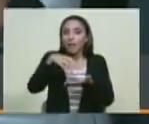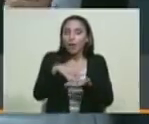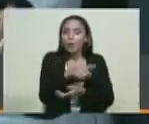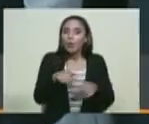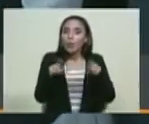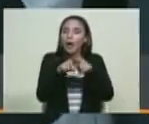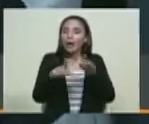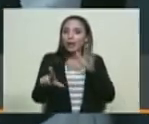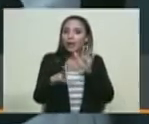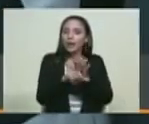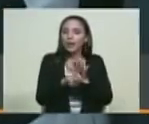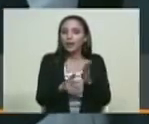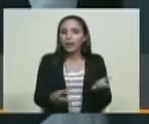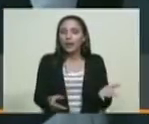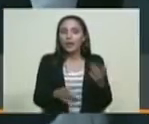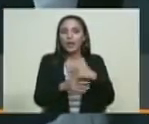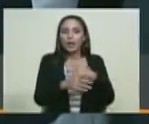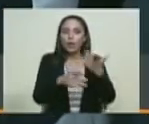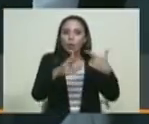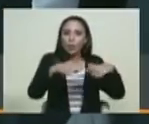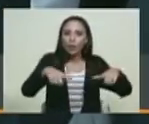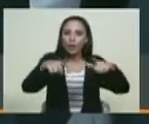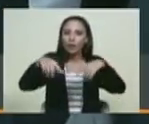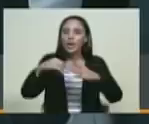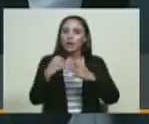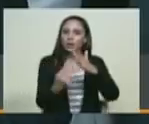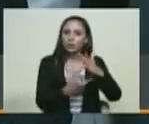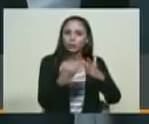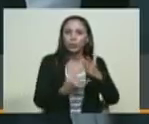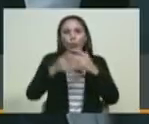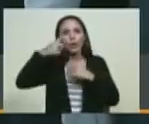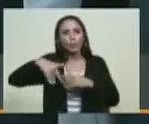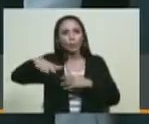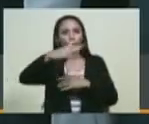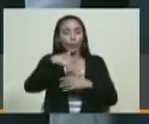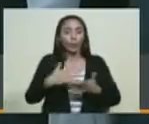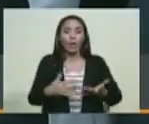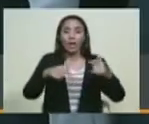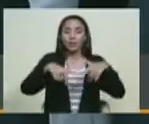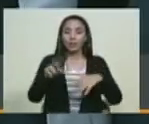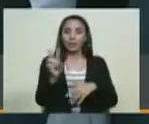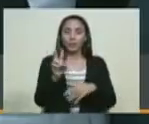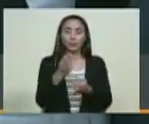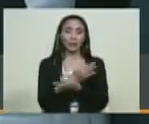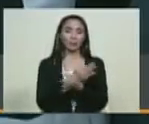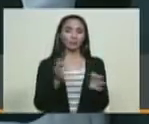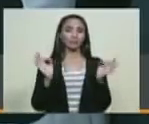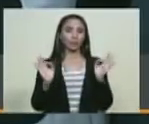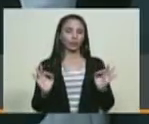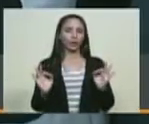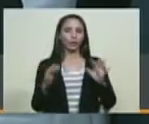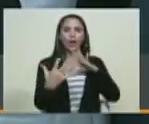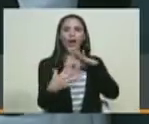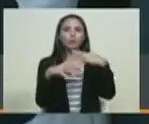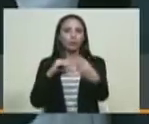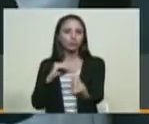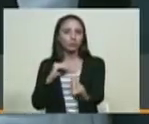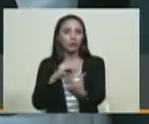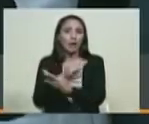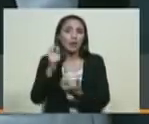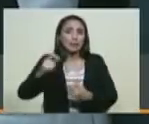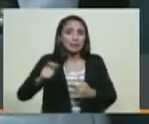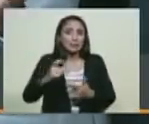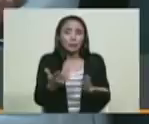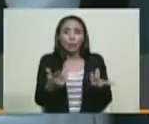en el pueblo, en las instituciones, y además un Estado absolutamente adaptado a las